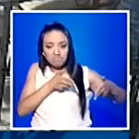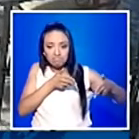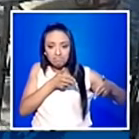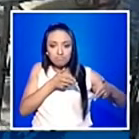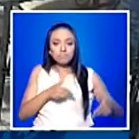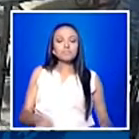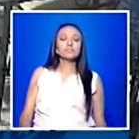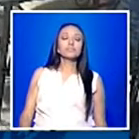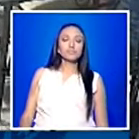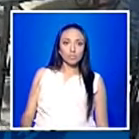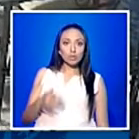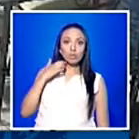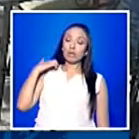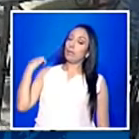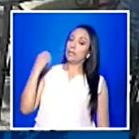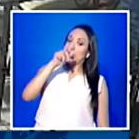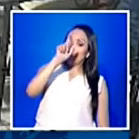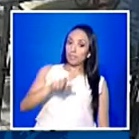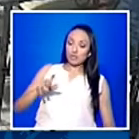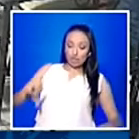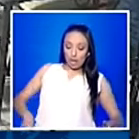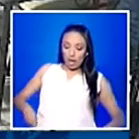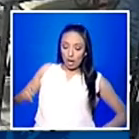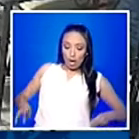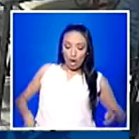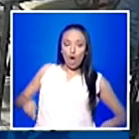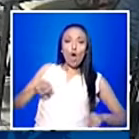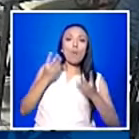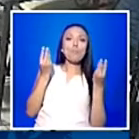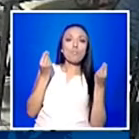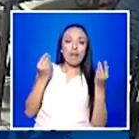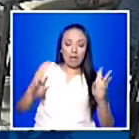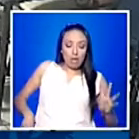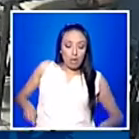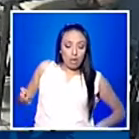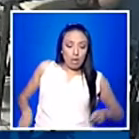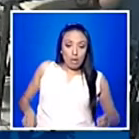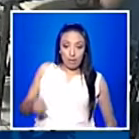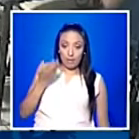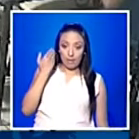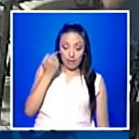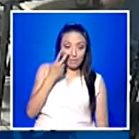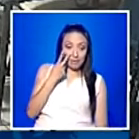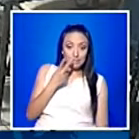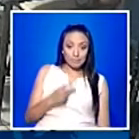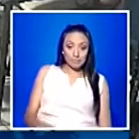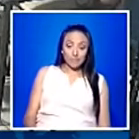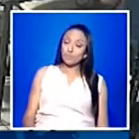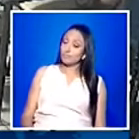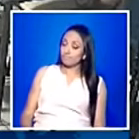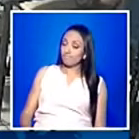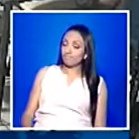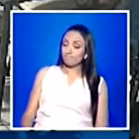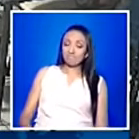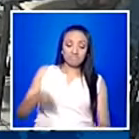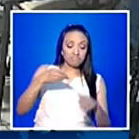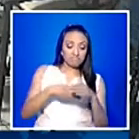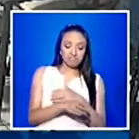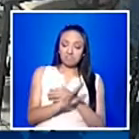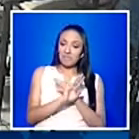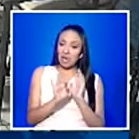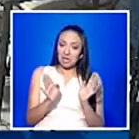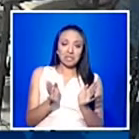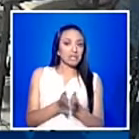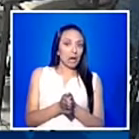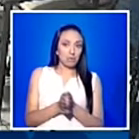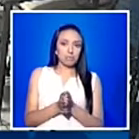El tercero revisaba los bolsillos de la persona que estaba ahí sentada. Como podemos ver, ingresaron muy campantes de ellos. Uno se queda